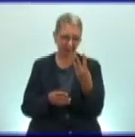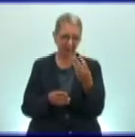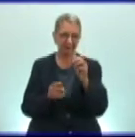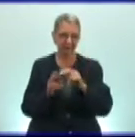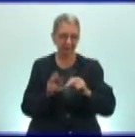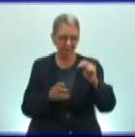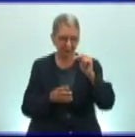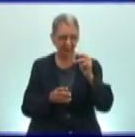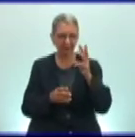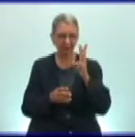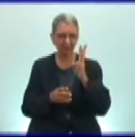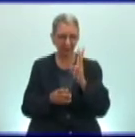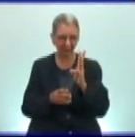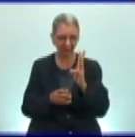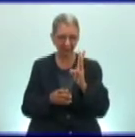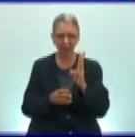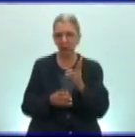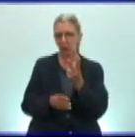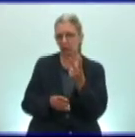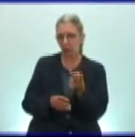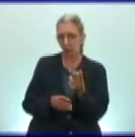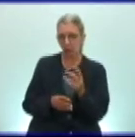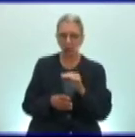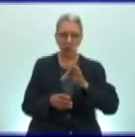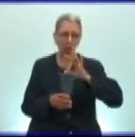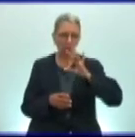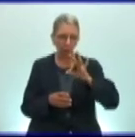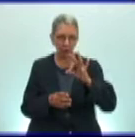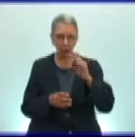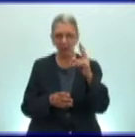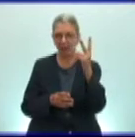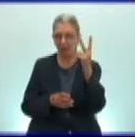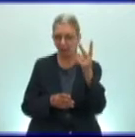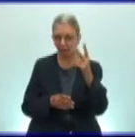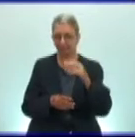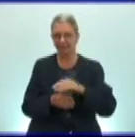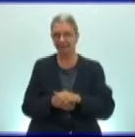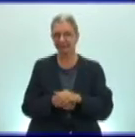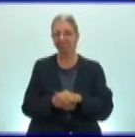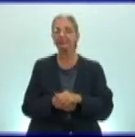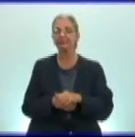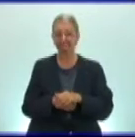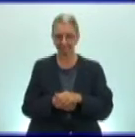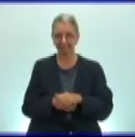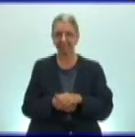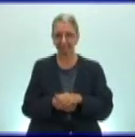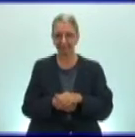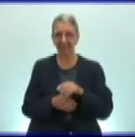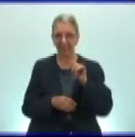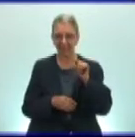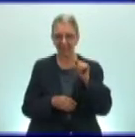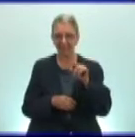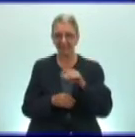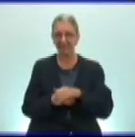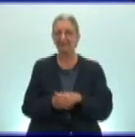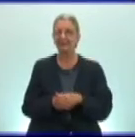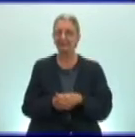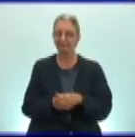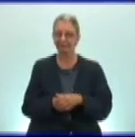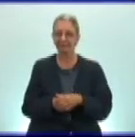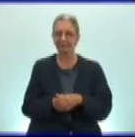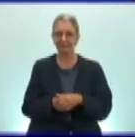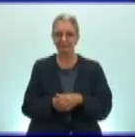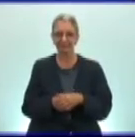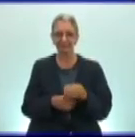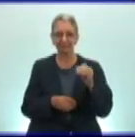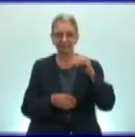protones y de electrones, ya ustedes pueden saber cuántos niveles de energía va a tener este átomo en